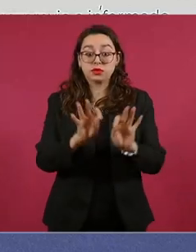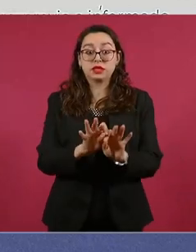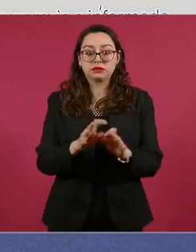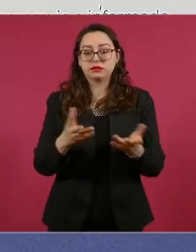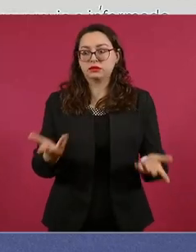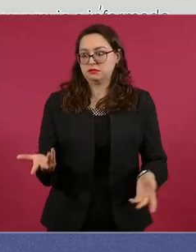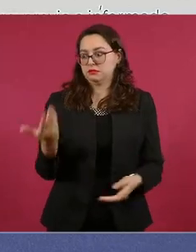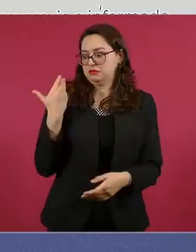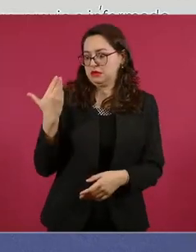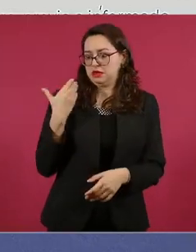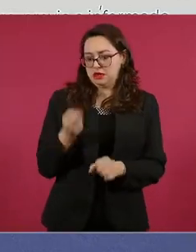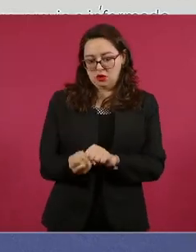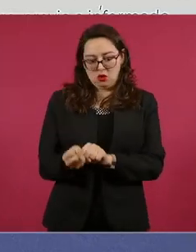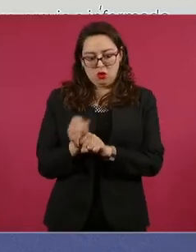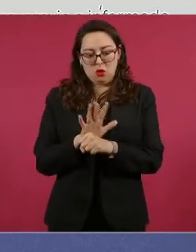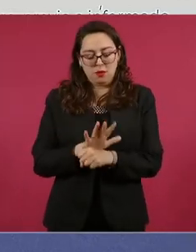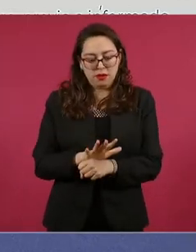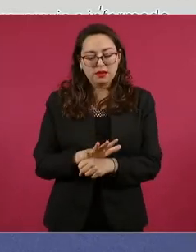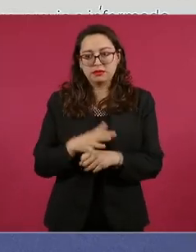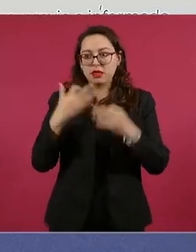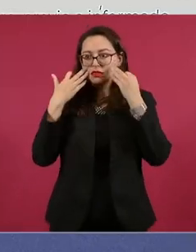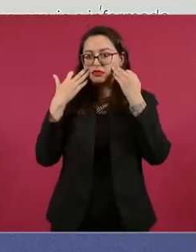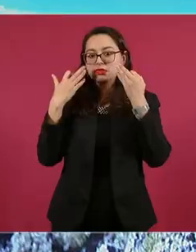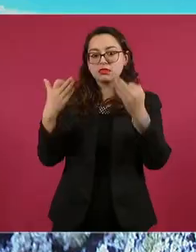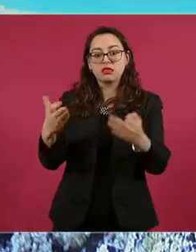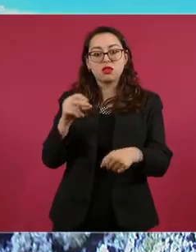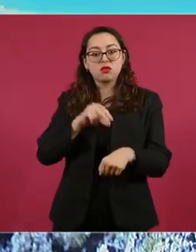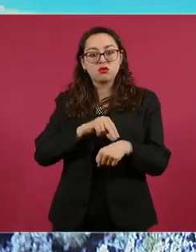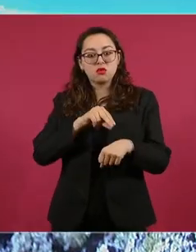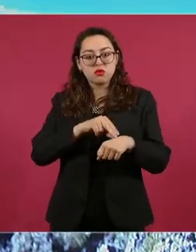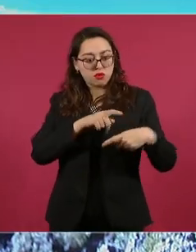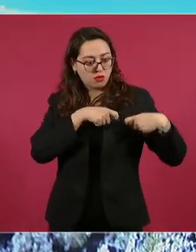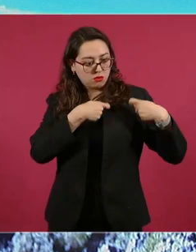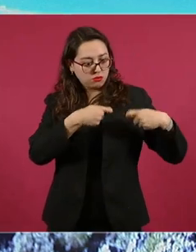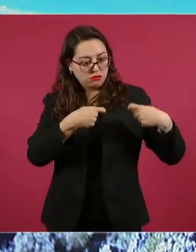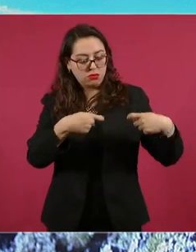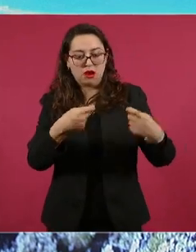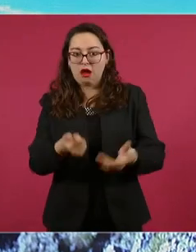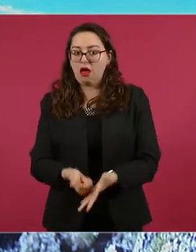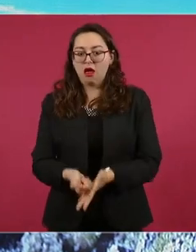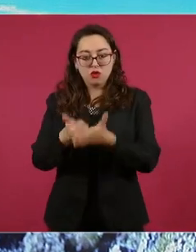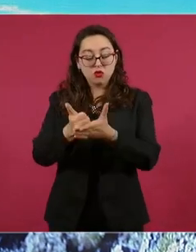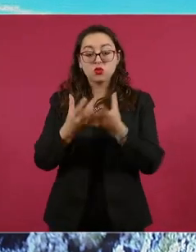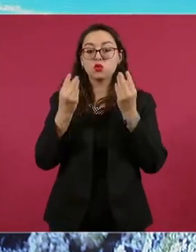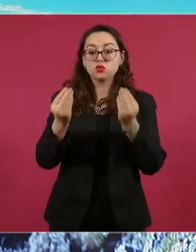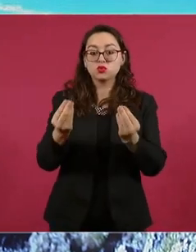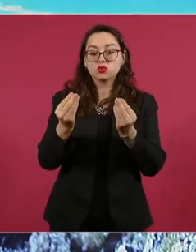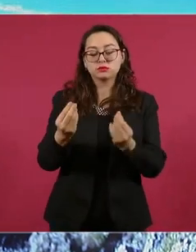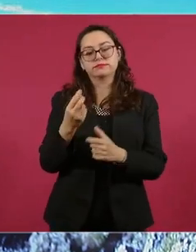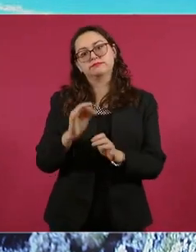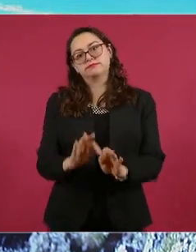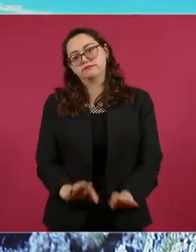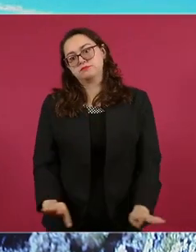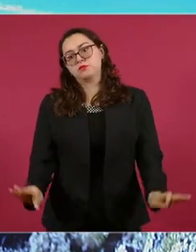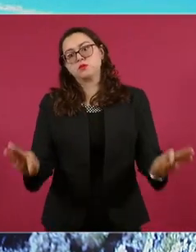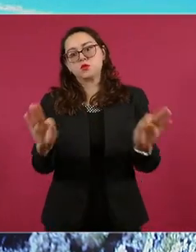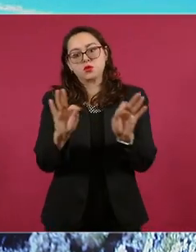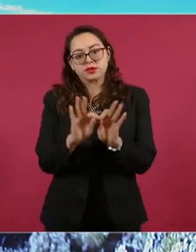del COVID. Nuestros médicos tradicionales han tenido un papel muy relevante y por eso la importancia de